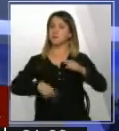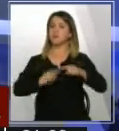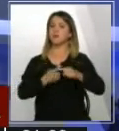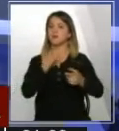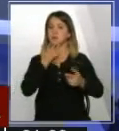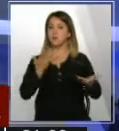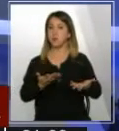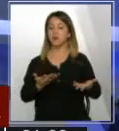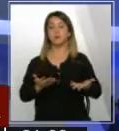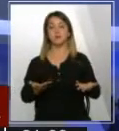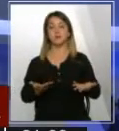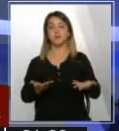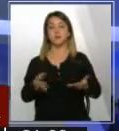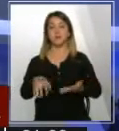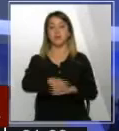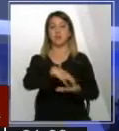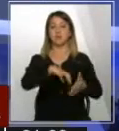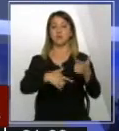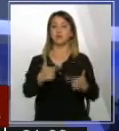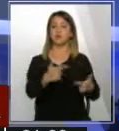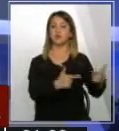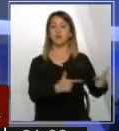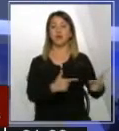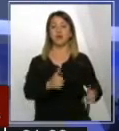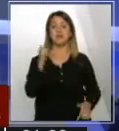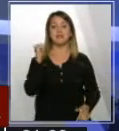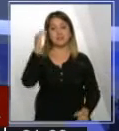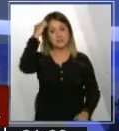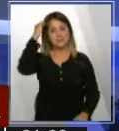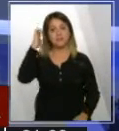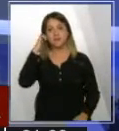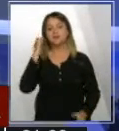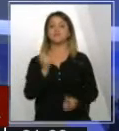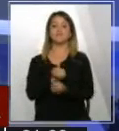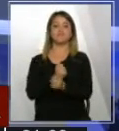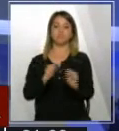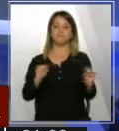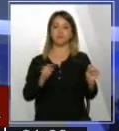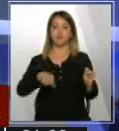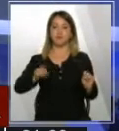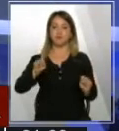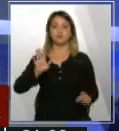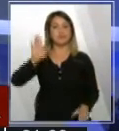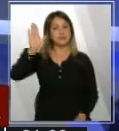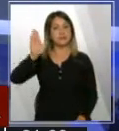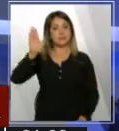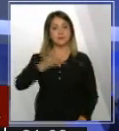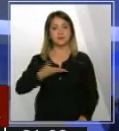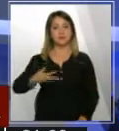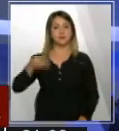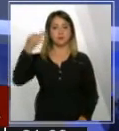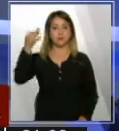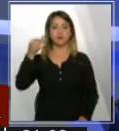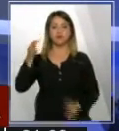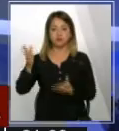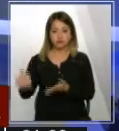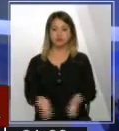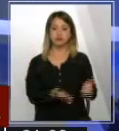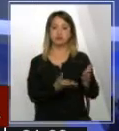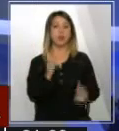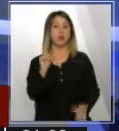convulsionado escenario político. Ayer Isabel Allende dejó la carrera presidencial dejando en un buen pie a Ricardo Lagos.